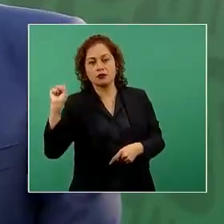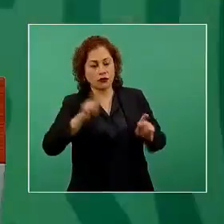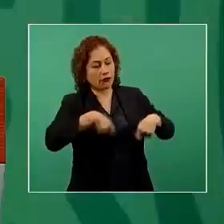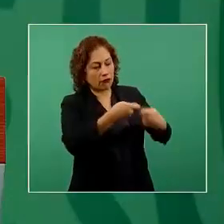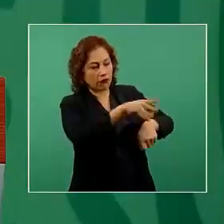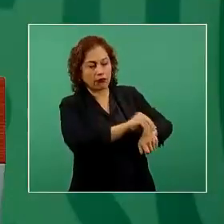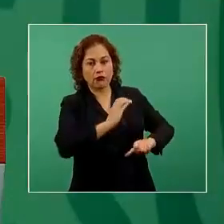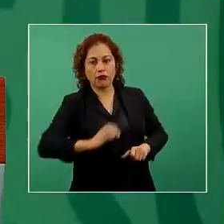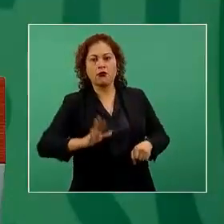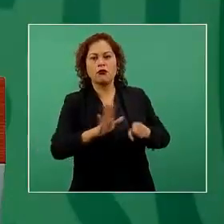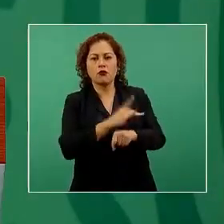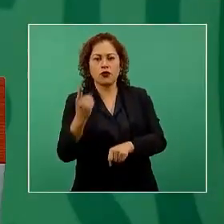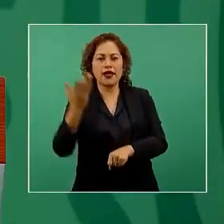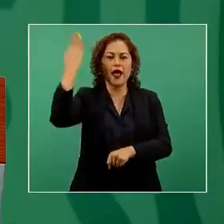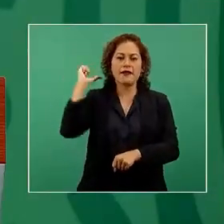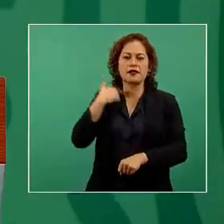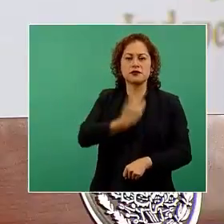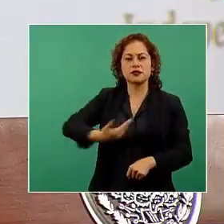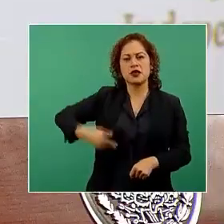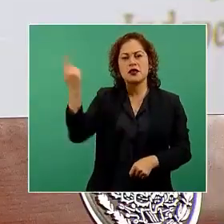de los presidentes de la República.